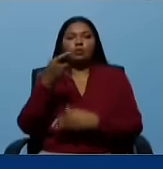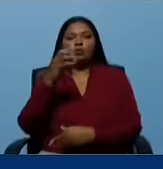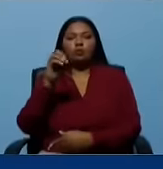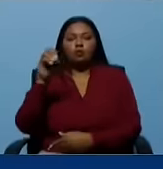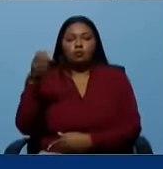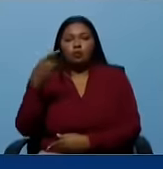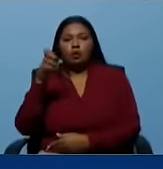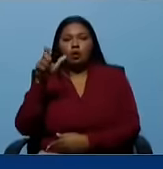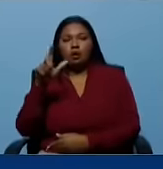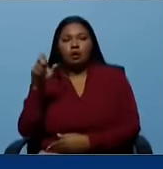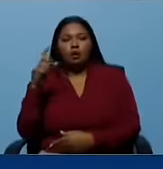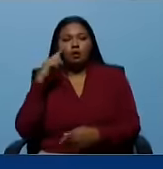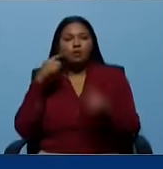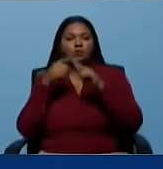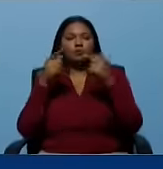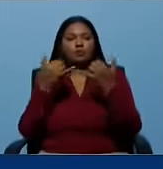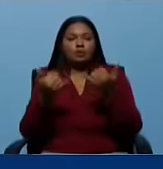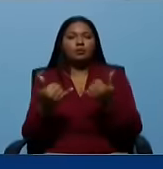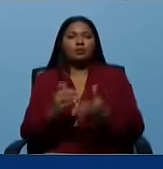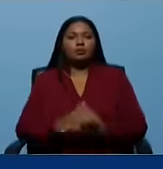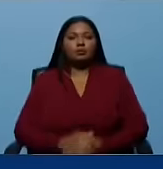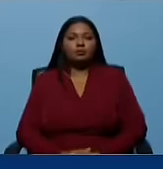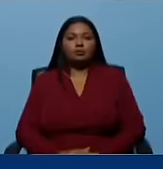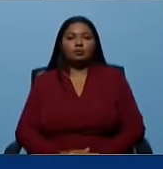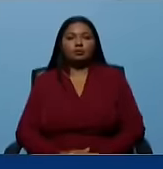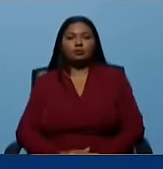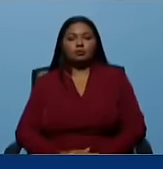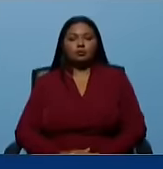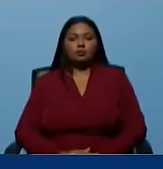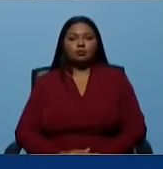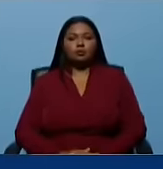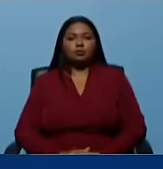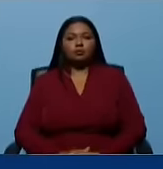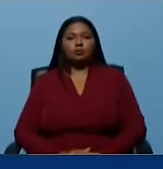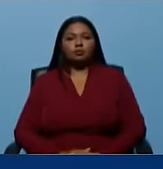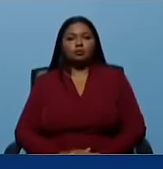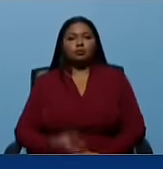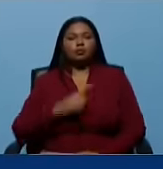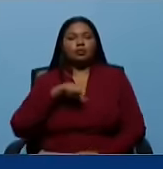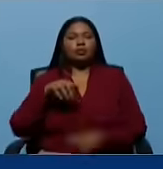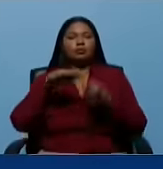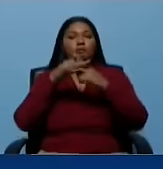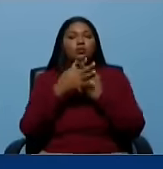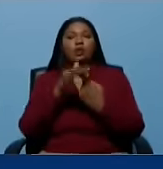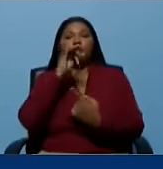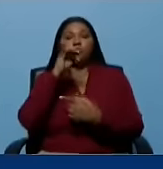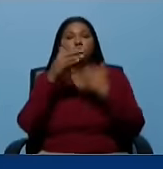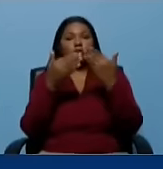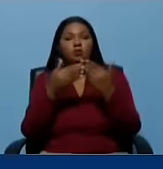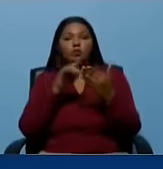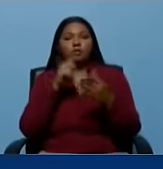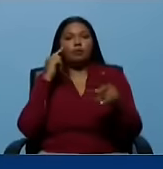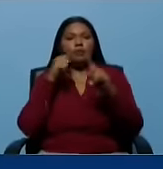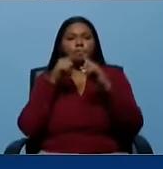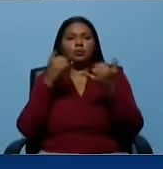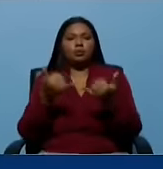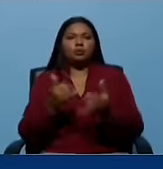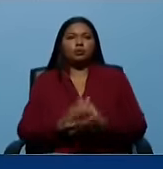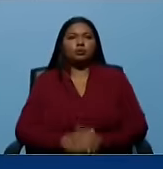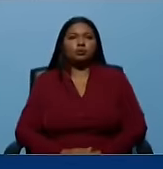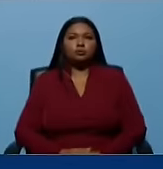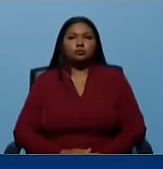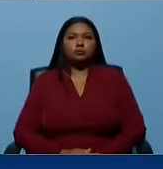los algoritmos han condicionado la la las noticias que tú ves para favorecer a cierto a cierta opción